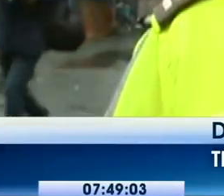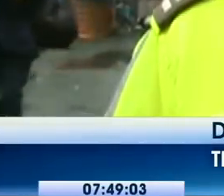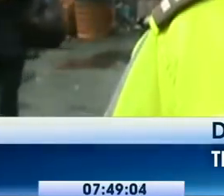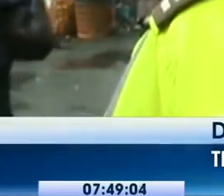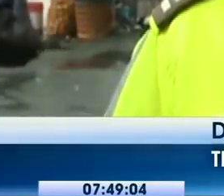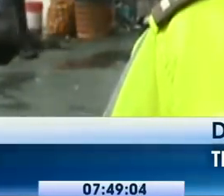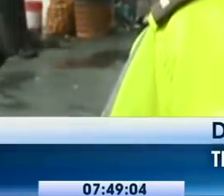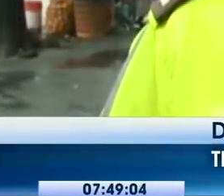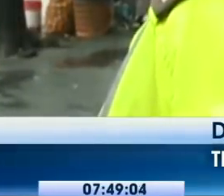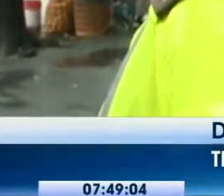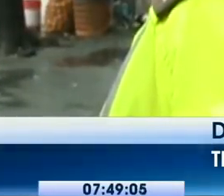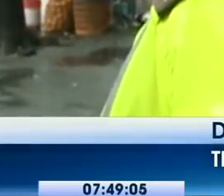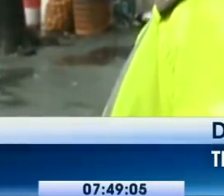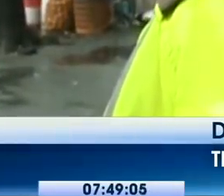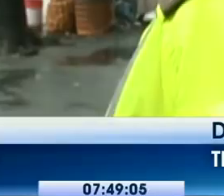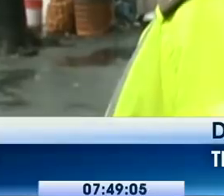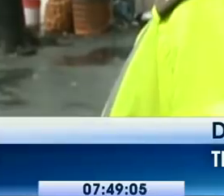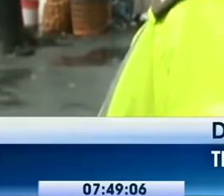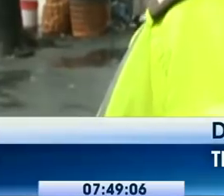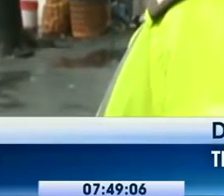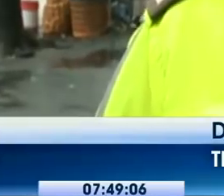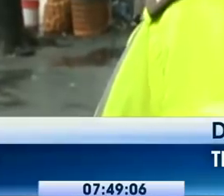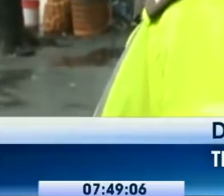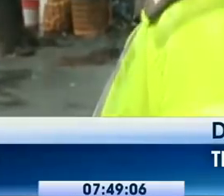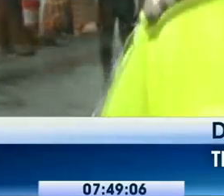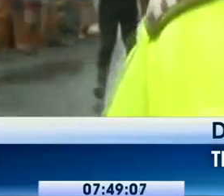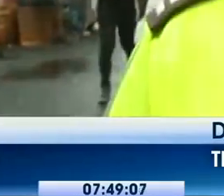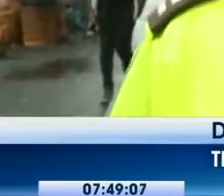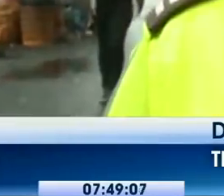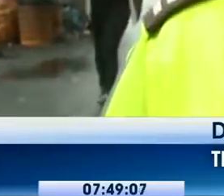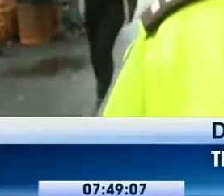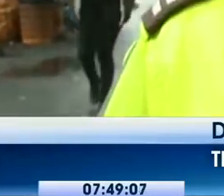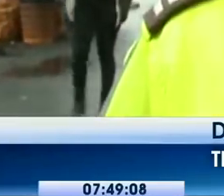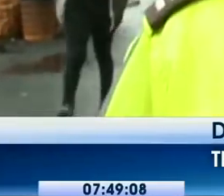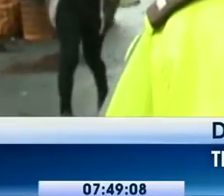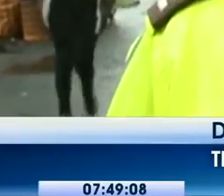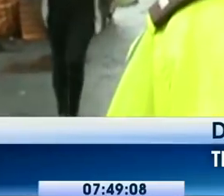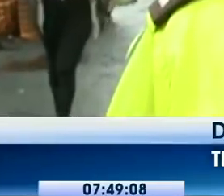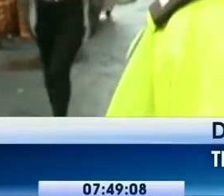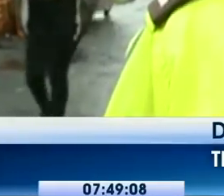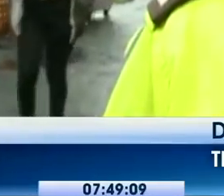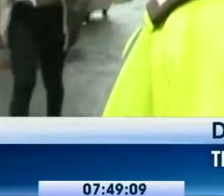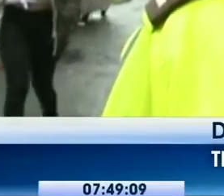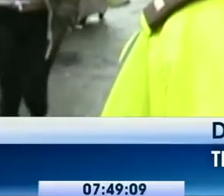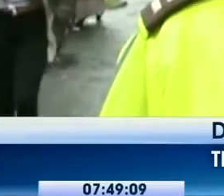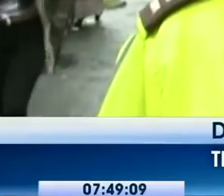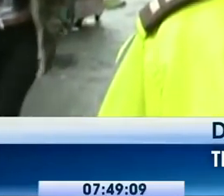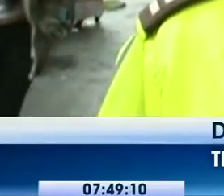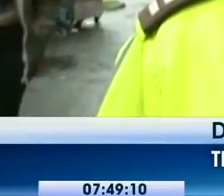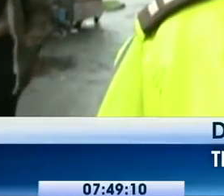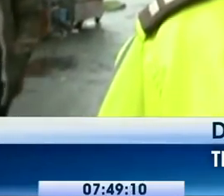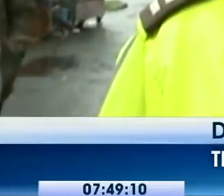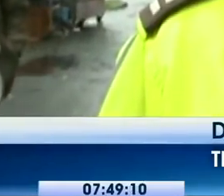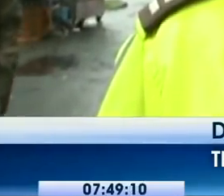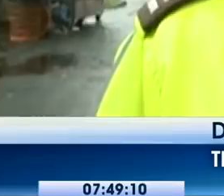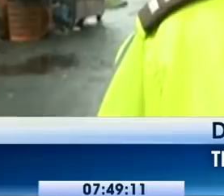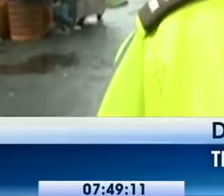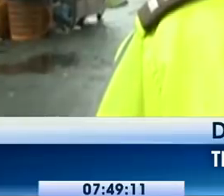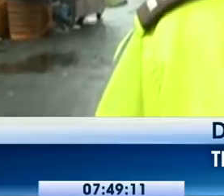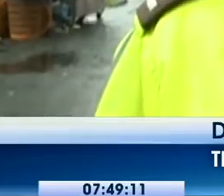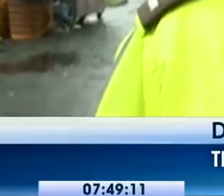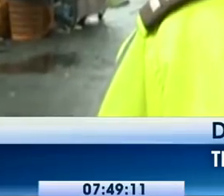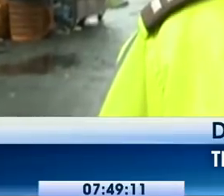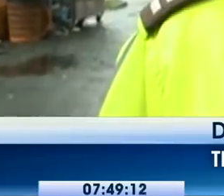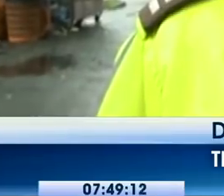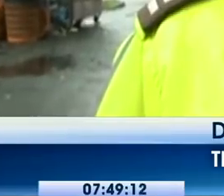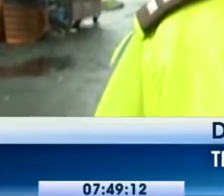robo de los celulares y siempre armados. Los tres son ecuatorianos, dos de ellos tienen antecedentes por robo, por asalto